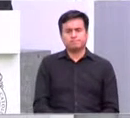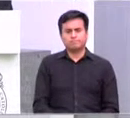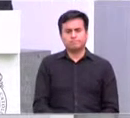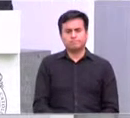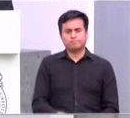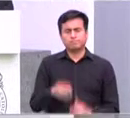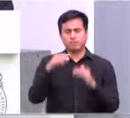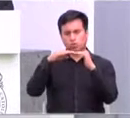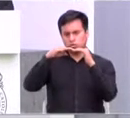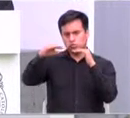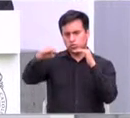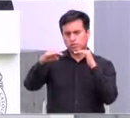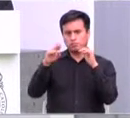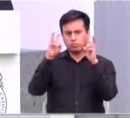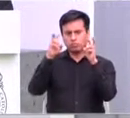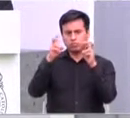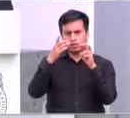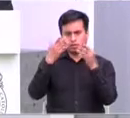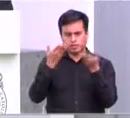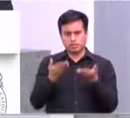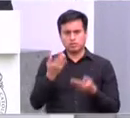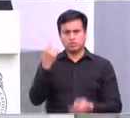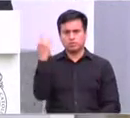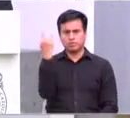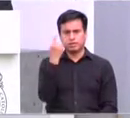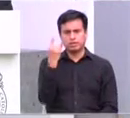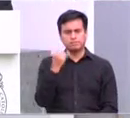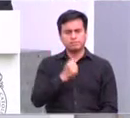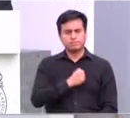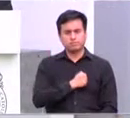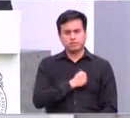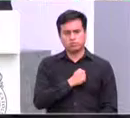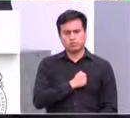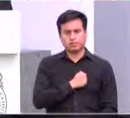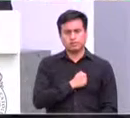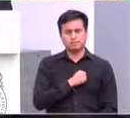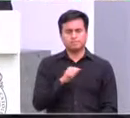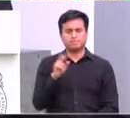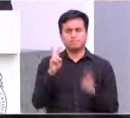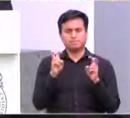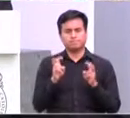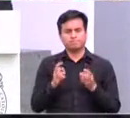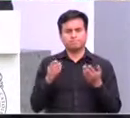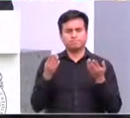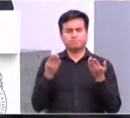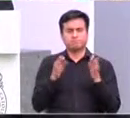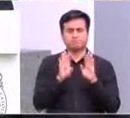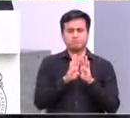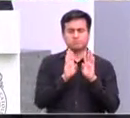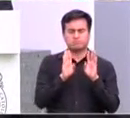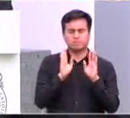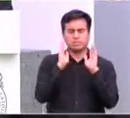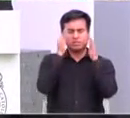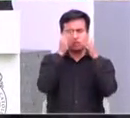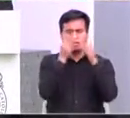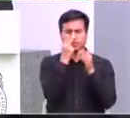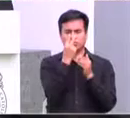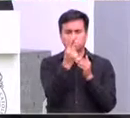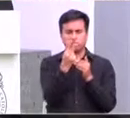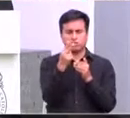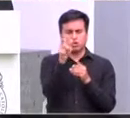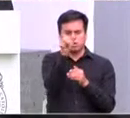el horizonte propio de esta universidad católica no se encierra en la estrecha visión de una